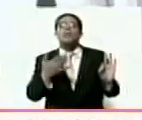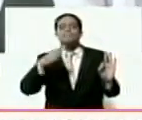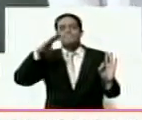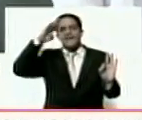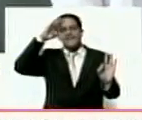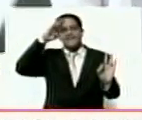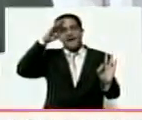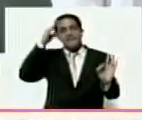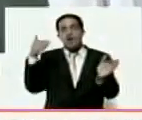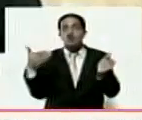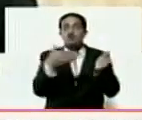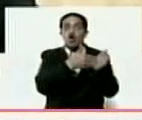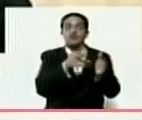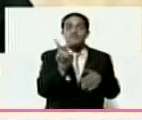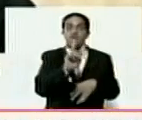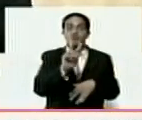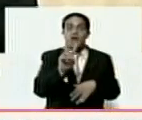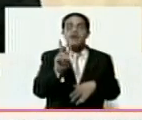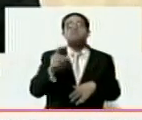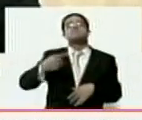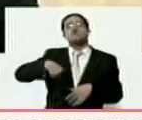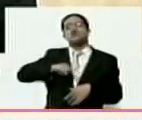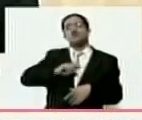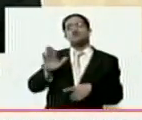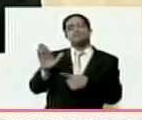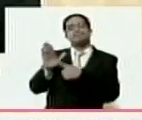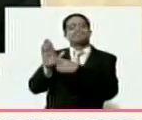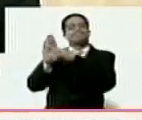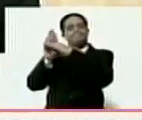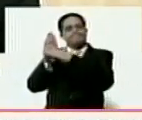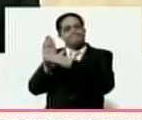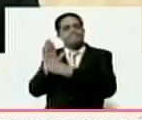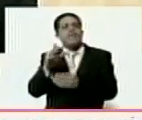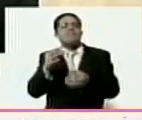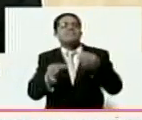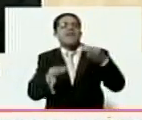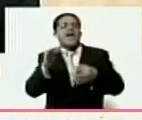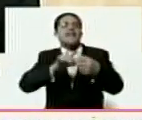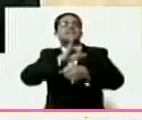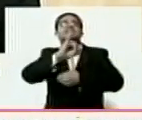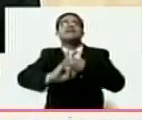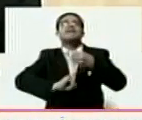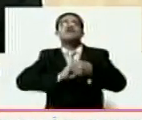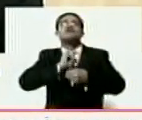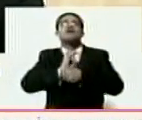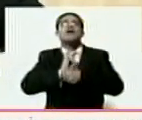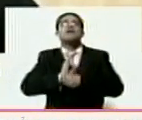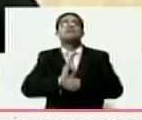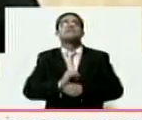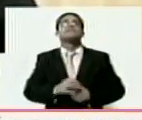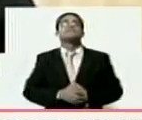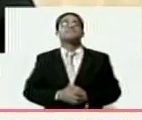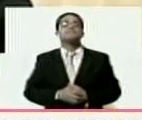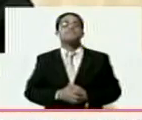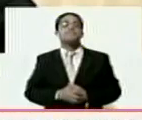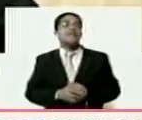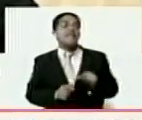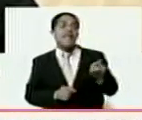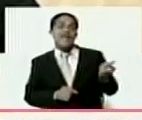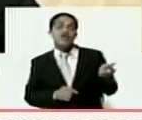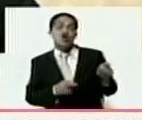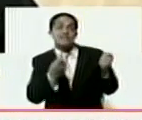militares contra Venezuela, nosotros invocamos el derecho internacional público y la Carta de las Naciones Unidas. Mientras ellos tratan